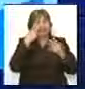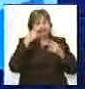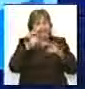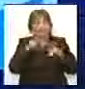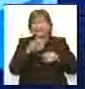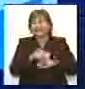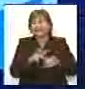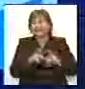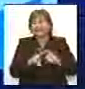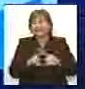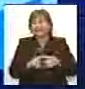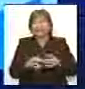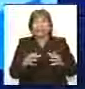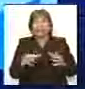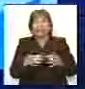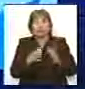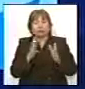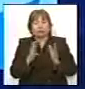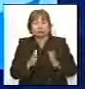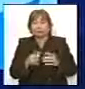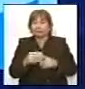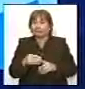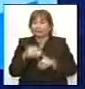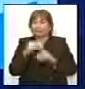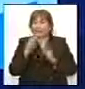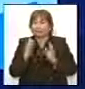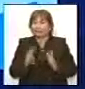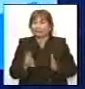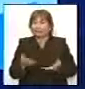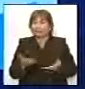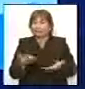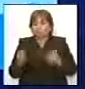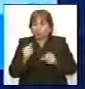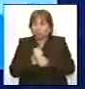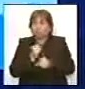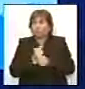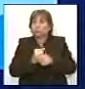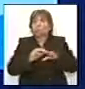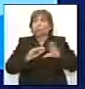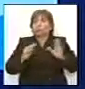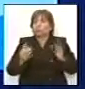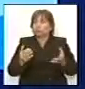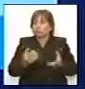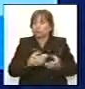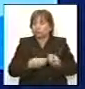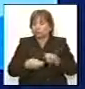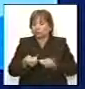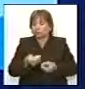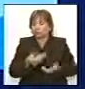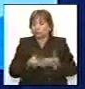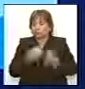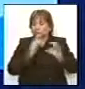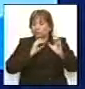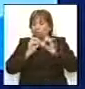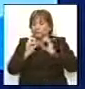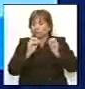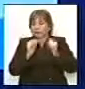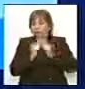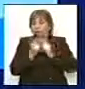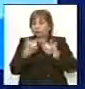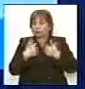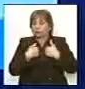Televisión. Congresistas y especialistas participaron en una mesa de trabajo de la Comisión de Transportes y Comunicaciones que tuvo como